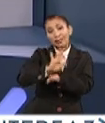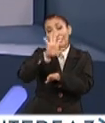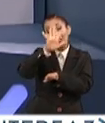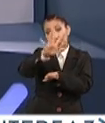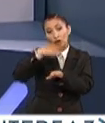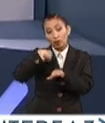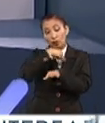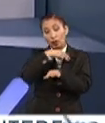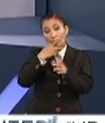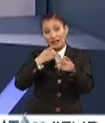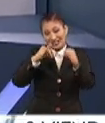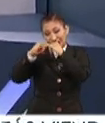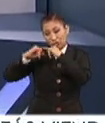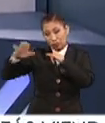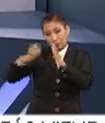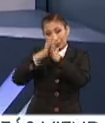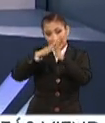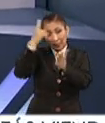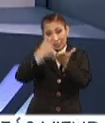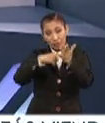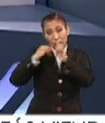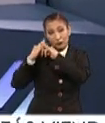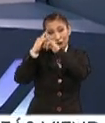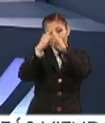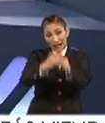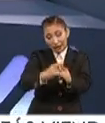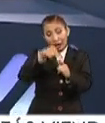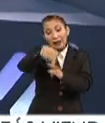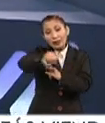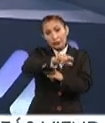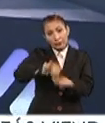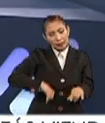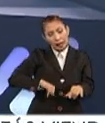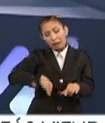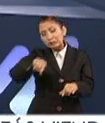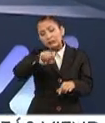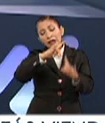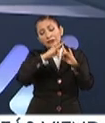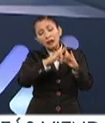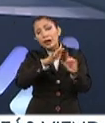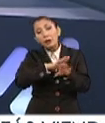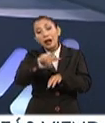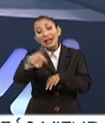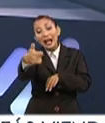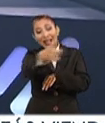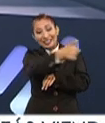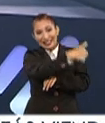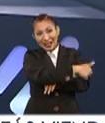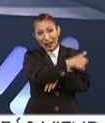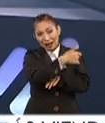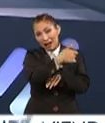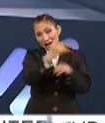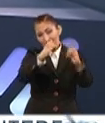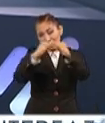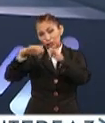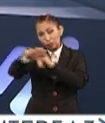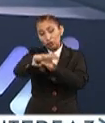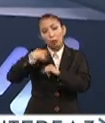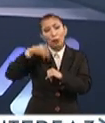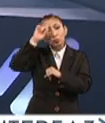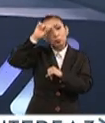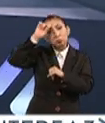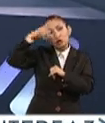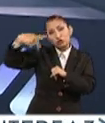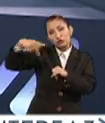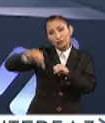45 dependencias participantes en la feria y lo que es muy interesante de esta feria es que cada participante propone